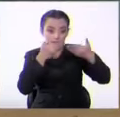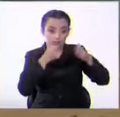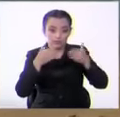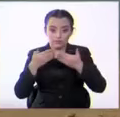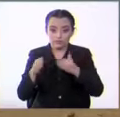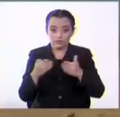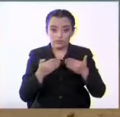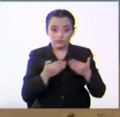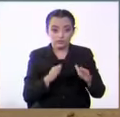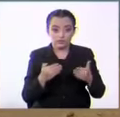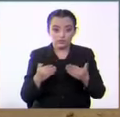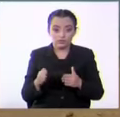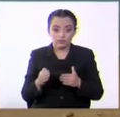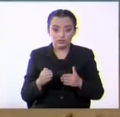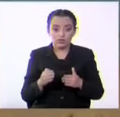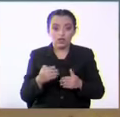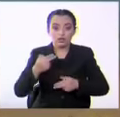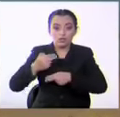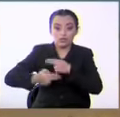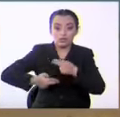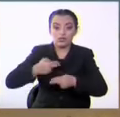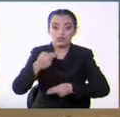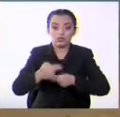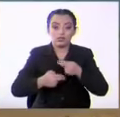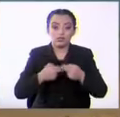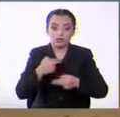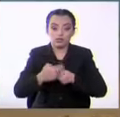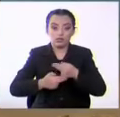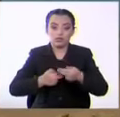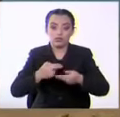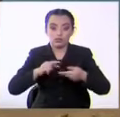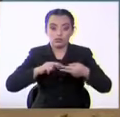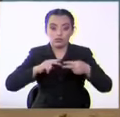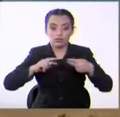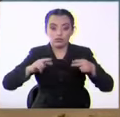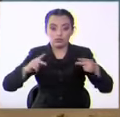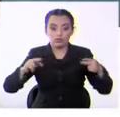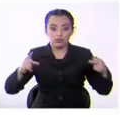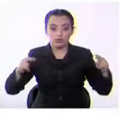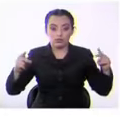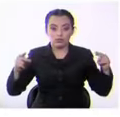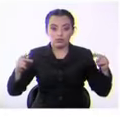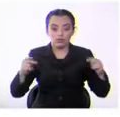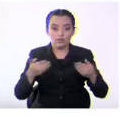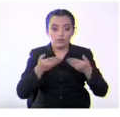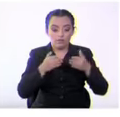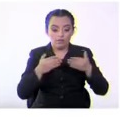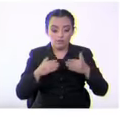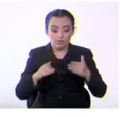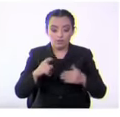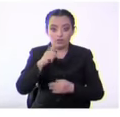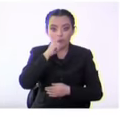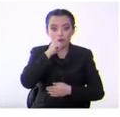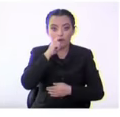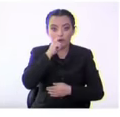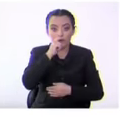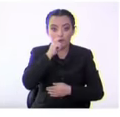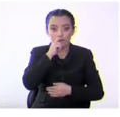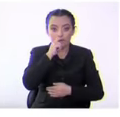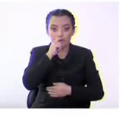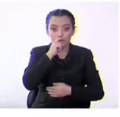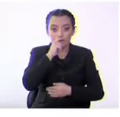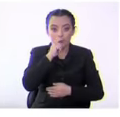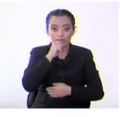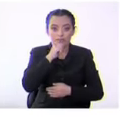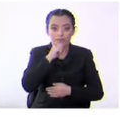lo que produce descendencia con una combinación de rasgos diferentes a la de los padres. El ejemplo tradicional ocurre durante